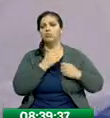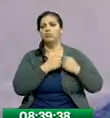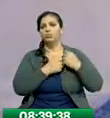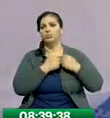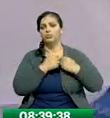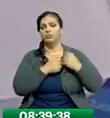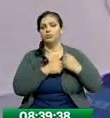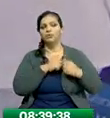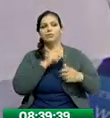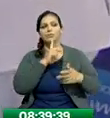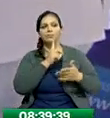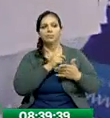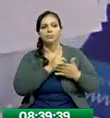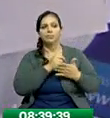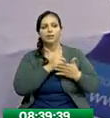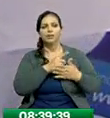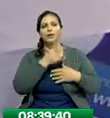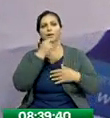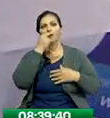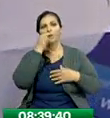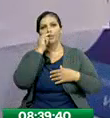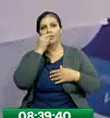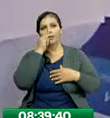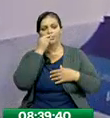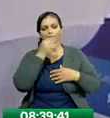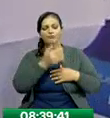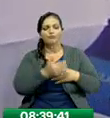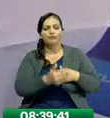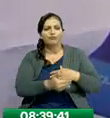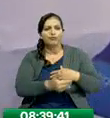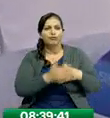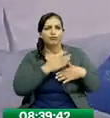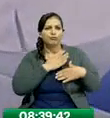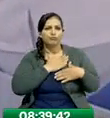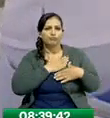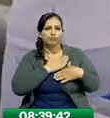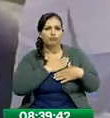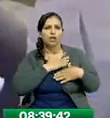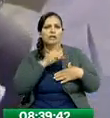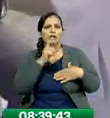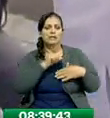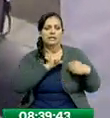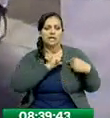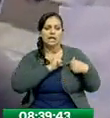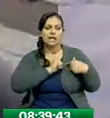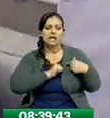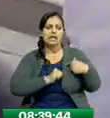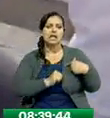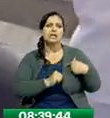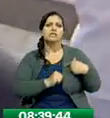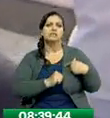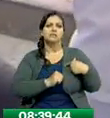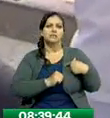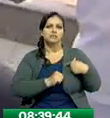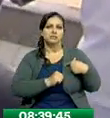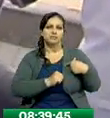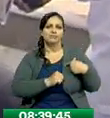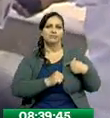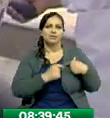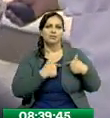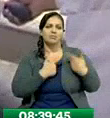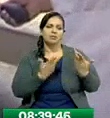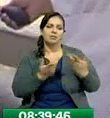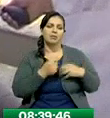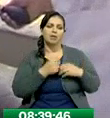congénitos en él el niño ya desde muy temprana edad necesita incluso tratamientos quirúrgicos para poder reparar esta lesión con la que han